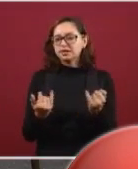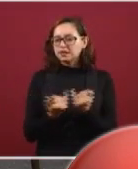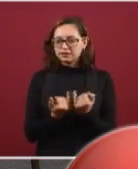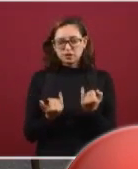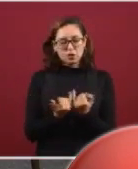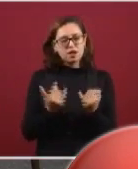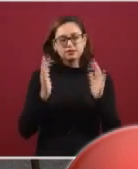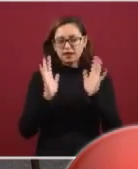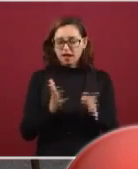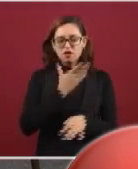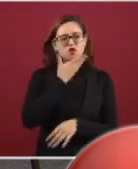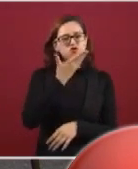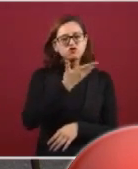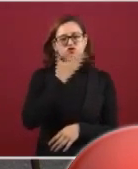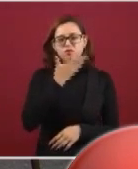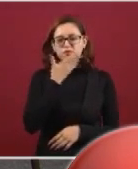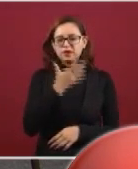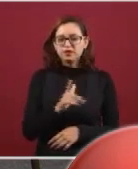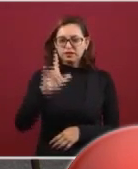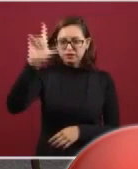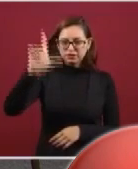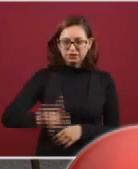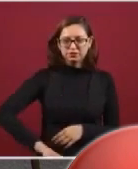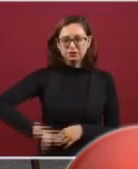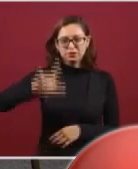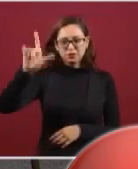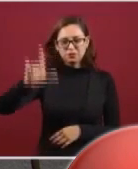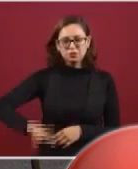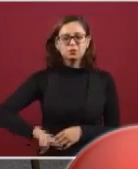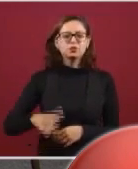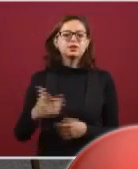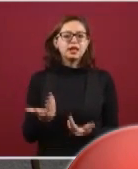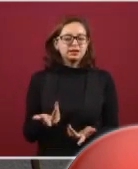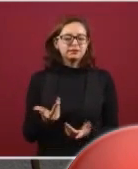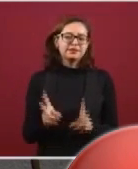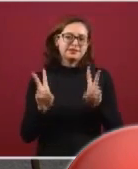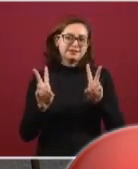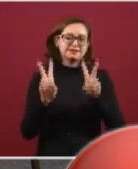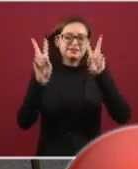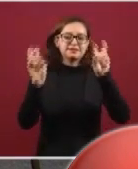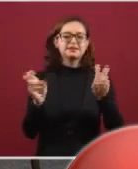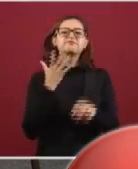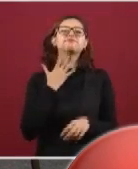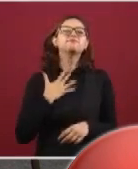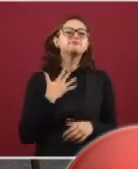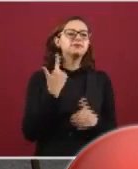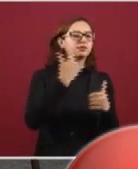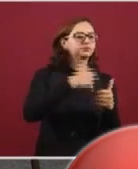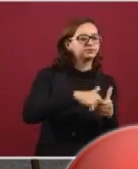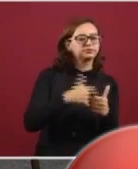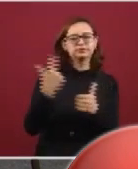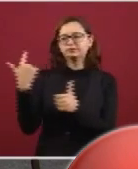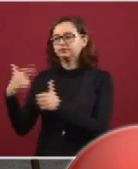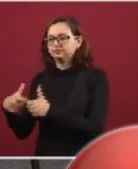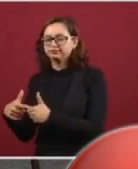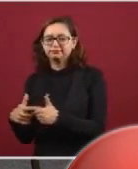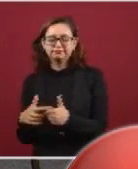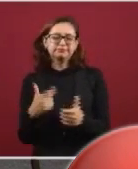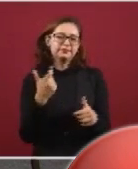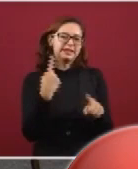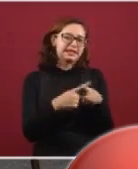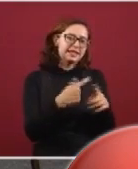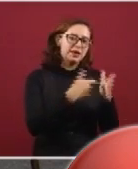lunes, vamos a dar a conocer el quién es quién en los precios de